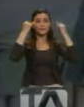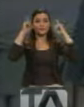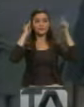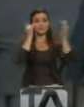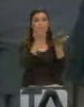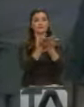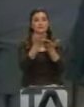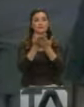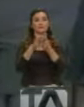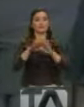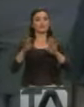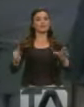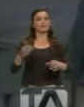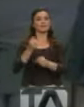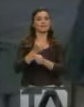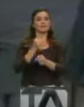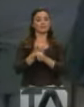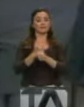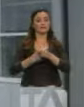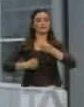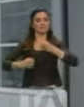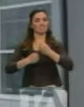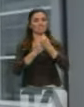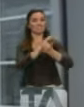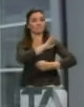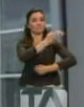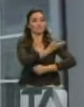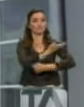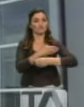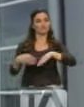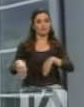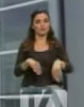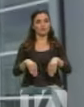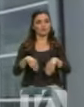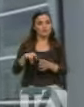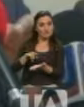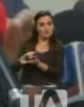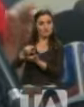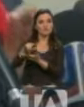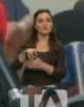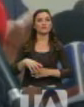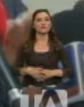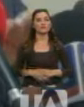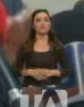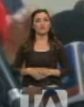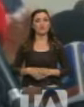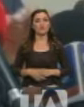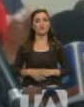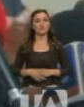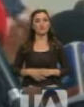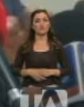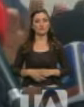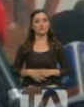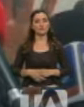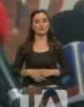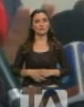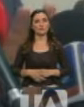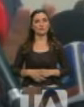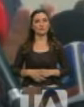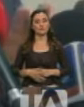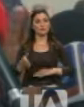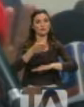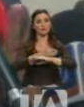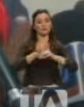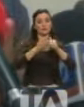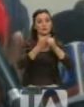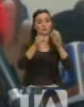planteadas en la mesa de trabajo para fortalecer la actividad del aeropuerto. Primero, realizar un